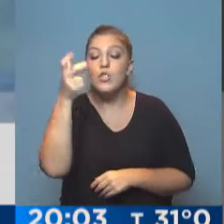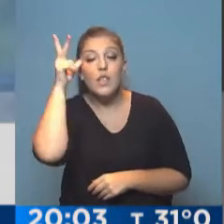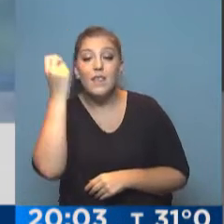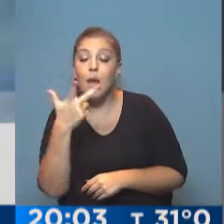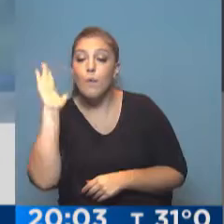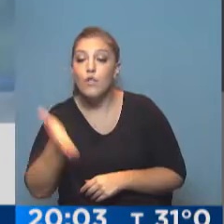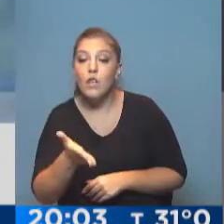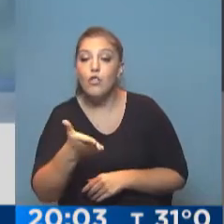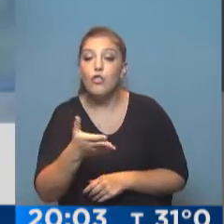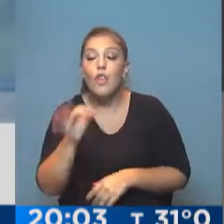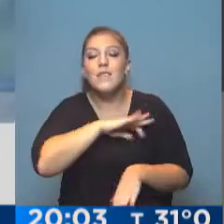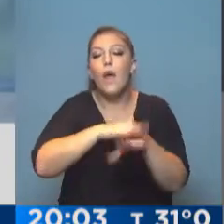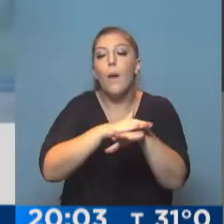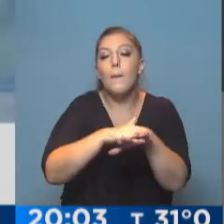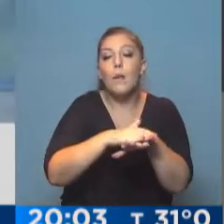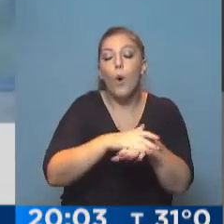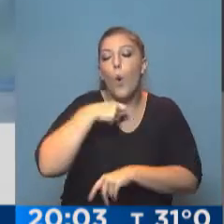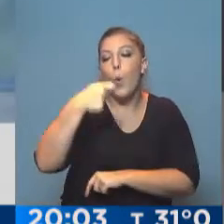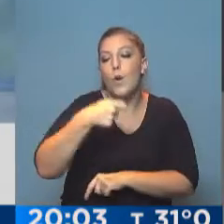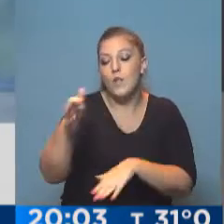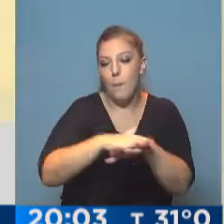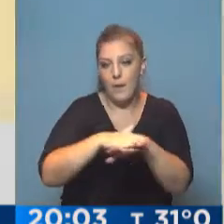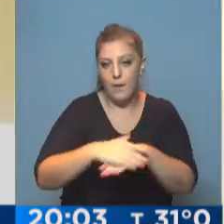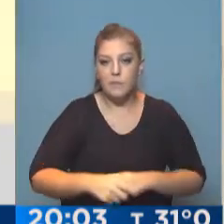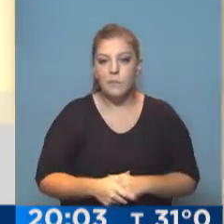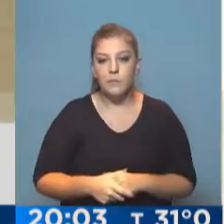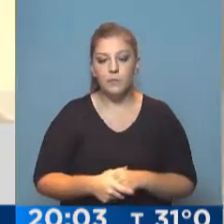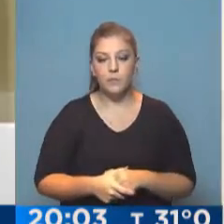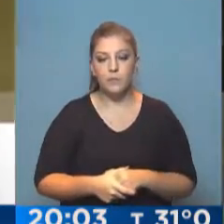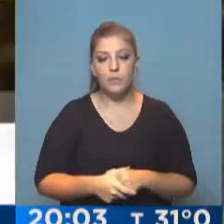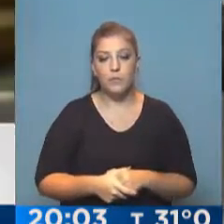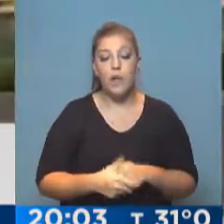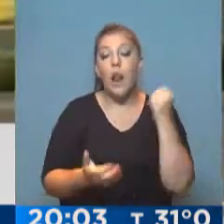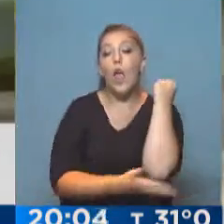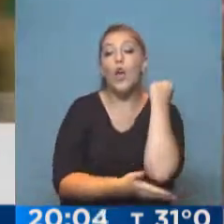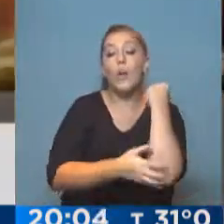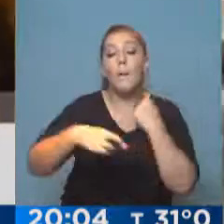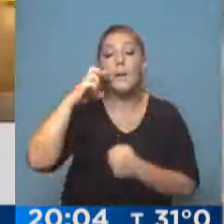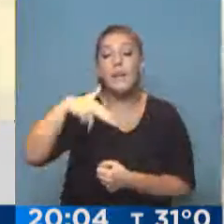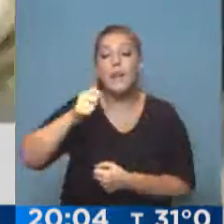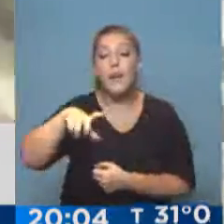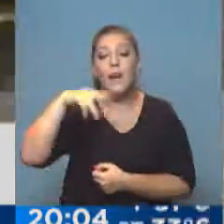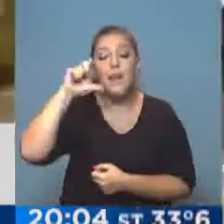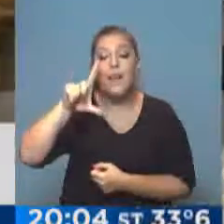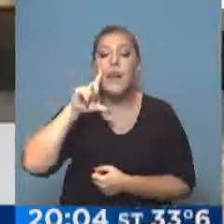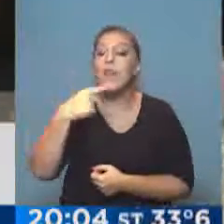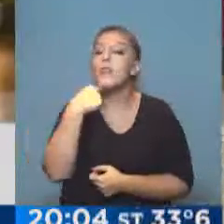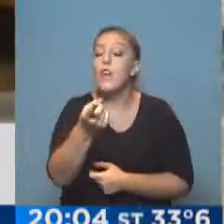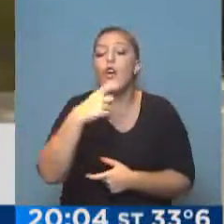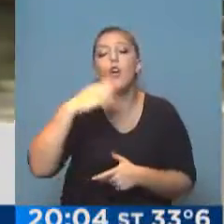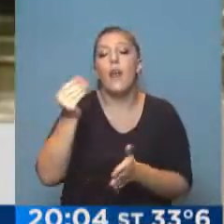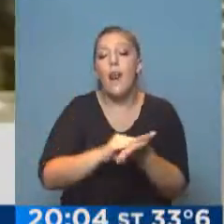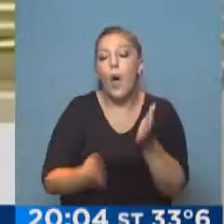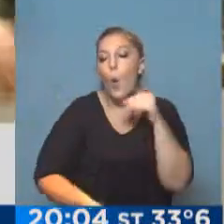81,83% del salario mínimo, lo que es la jubilación mínima. El economista Aldo Piñanelli manifestó que el aumento está dentro de